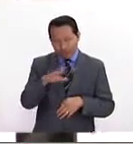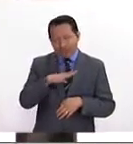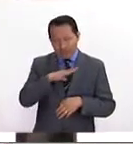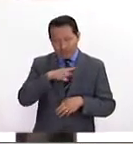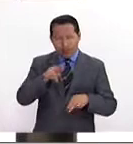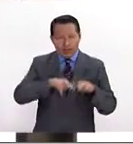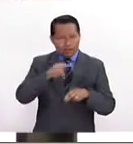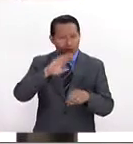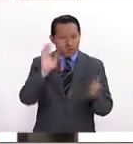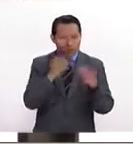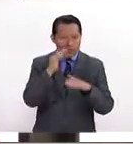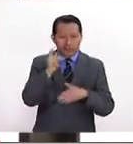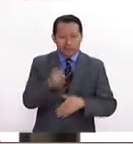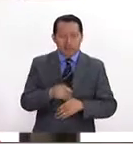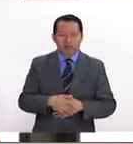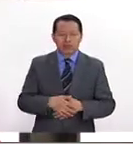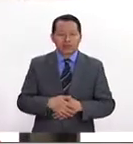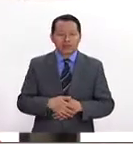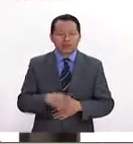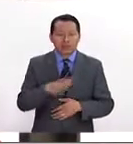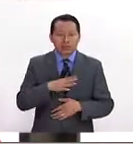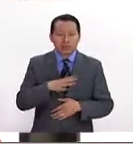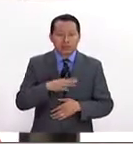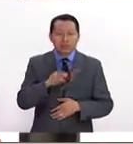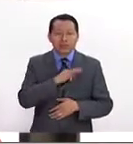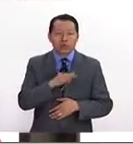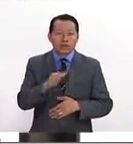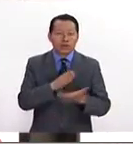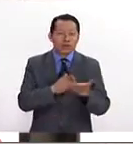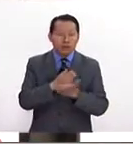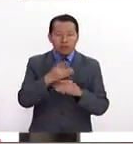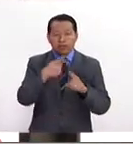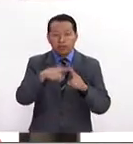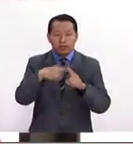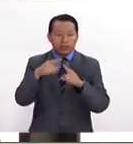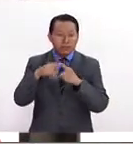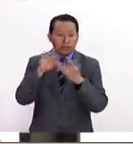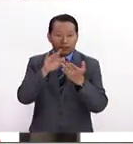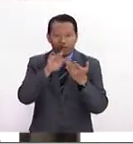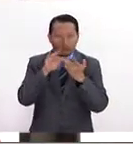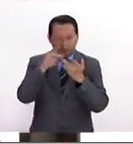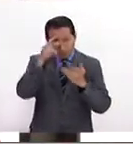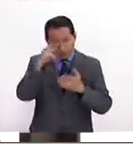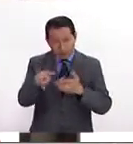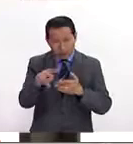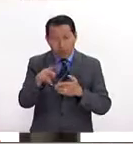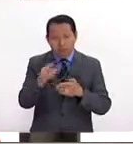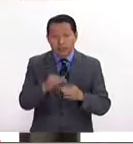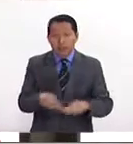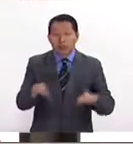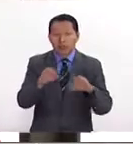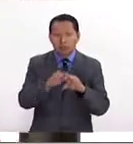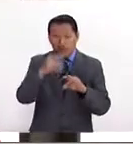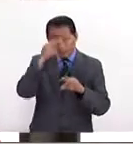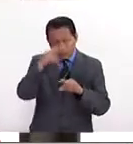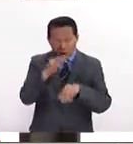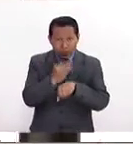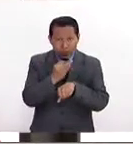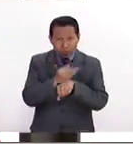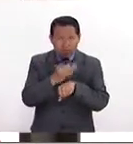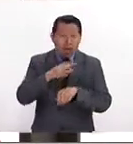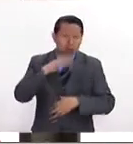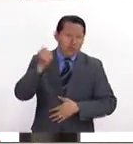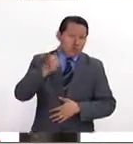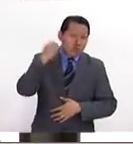nivel mundial, es una puerta para abrir otros mercados hacia México. Es importante que esté México ahorita en estos